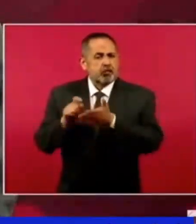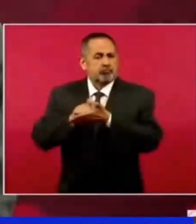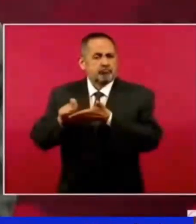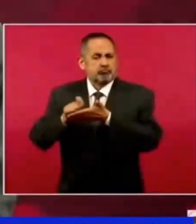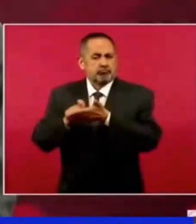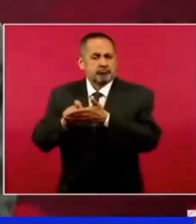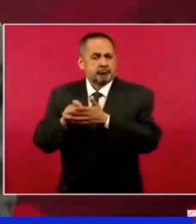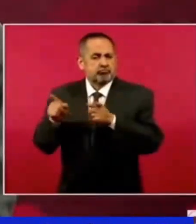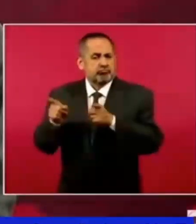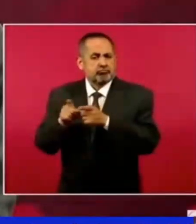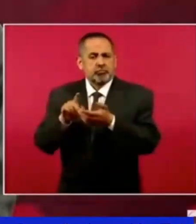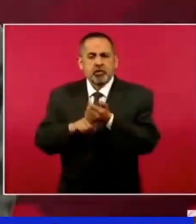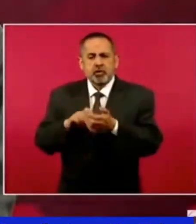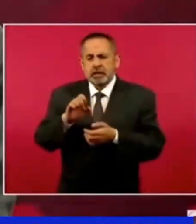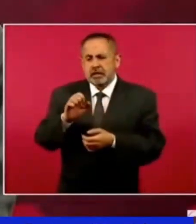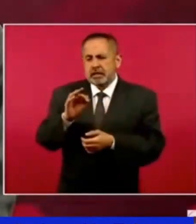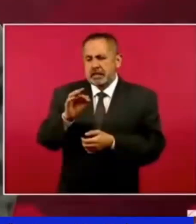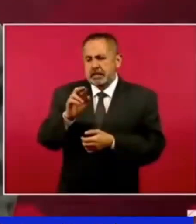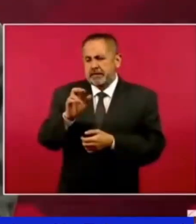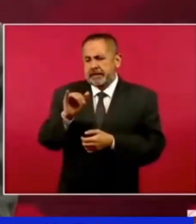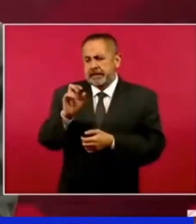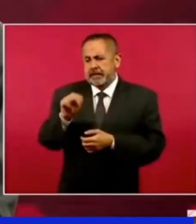de Efraín Huerta.